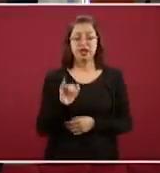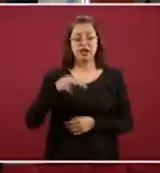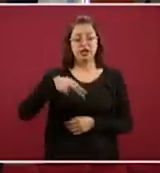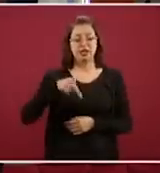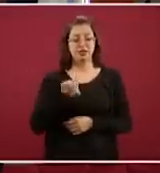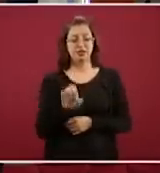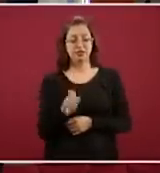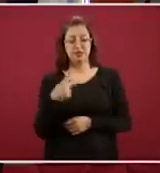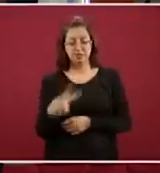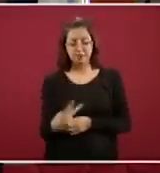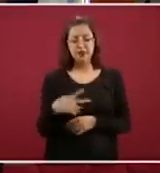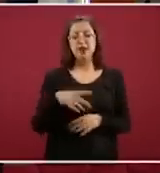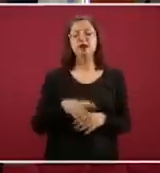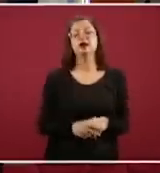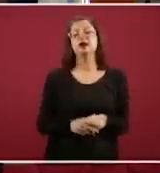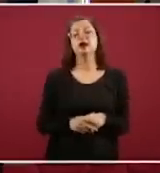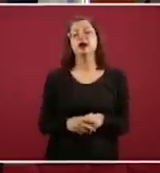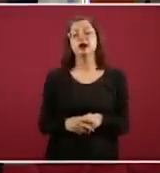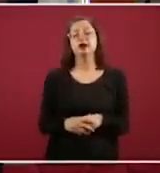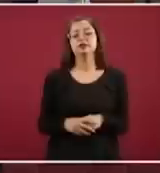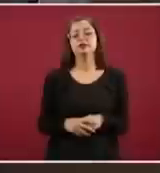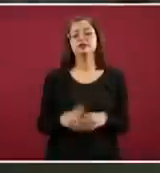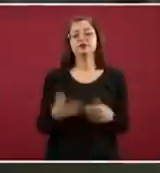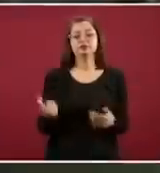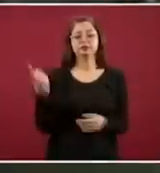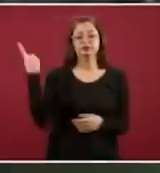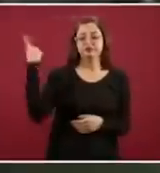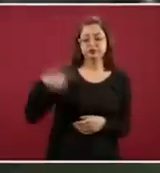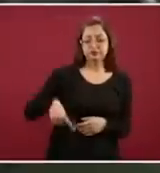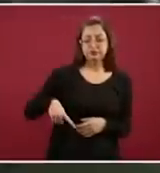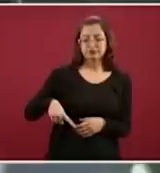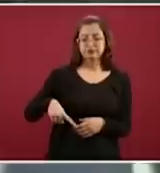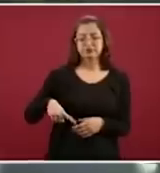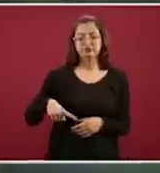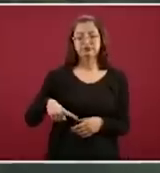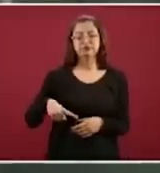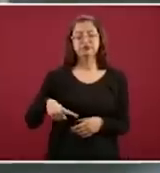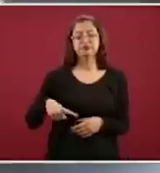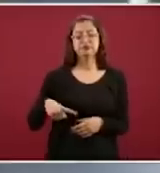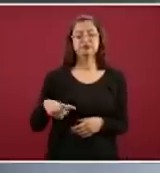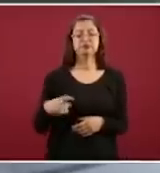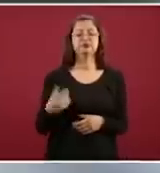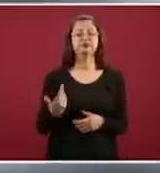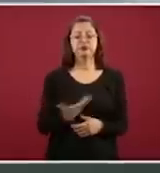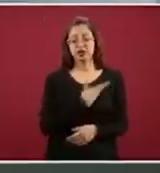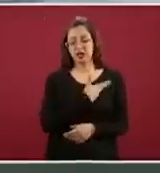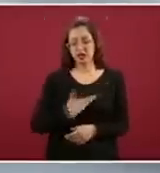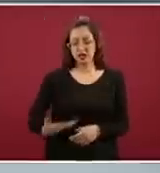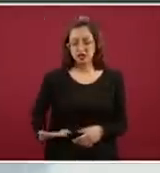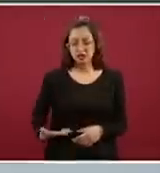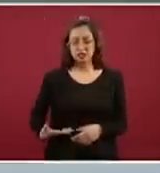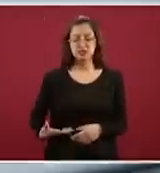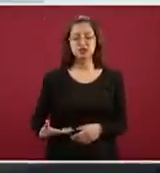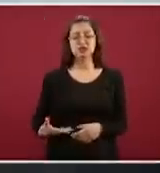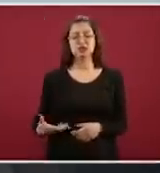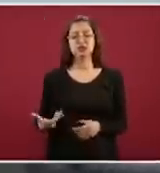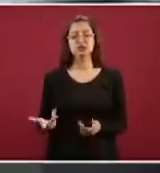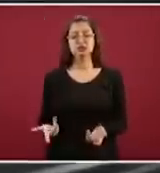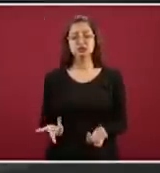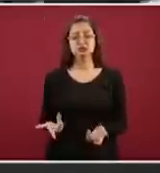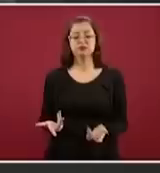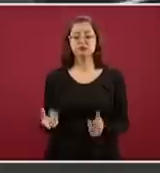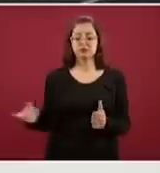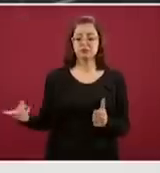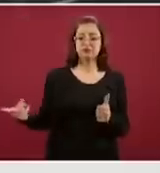devolverlo al pueblo robado, bajo el mandato, bajo la ruta que nos ha trazado el señor presidente